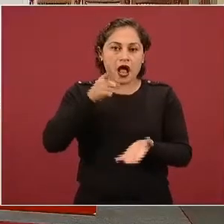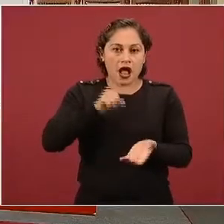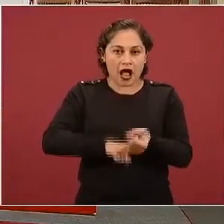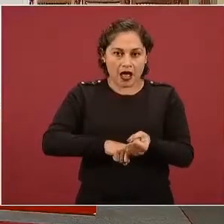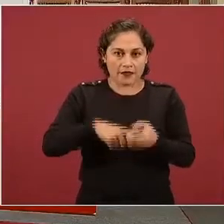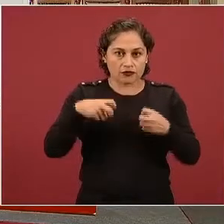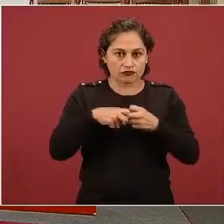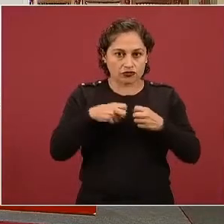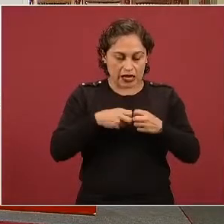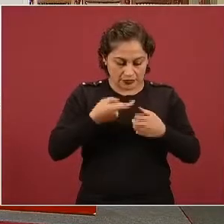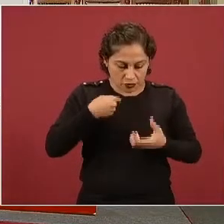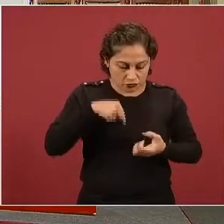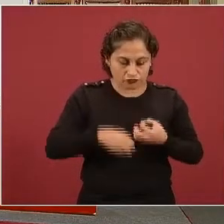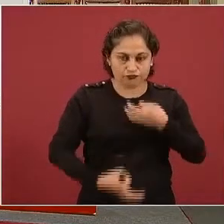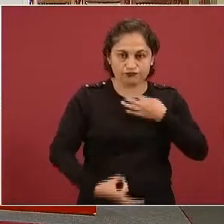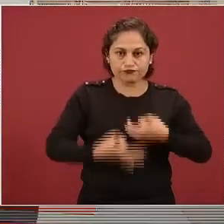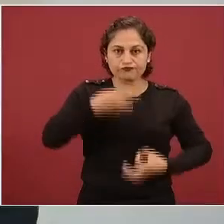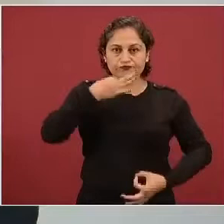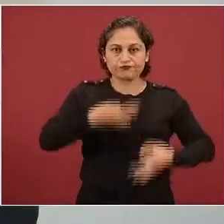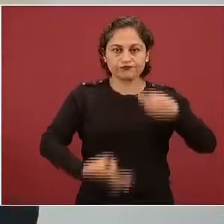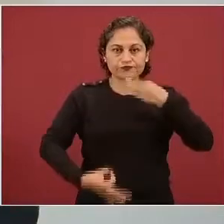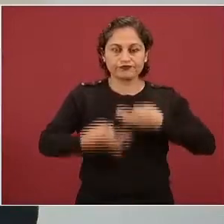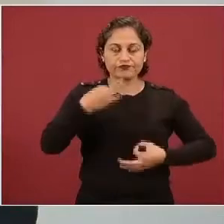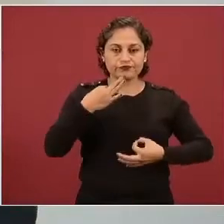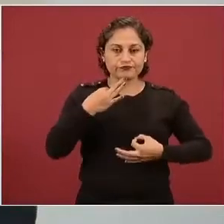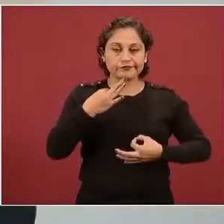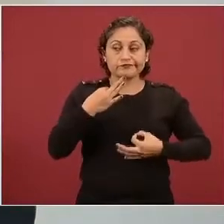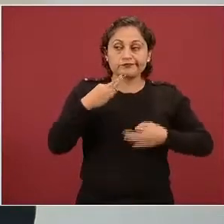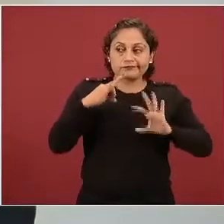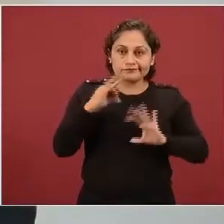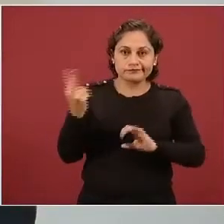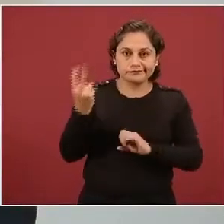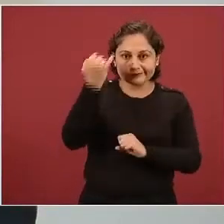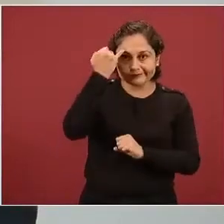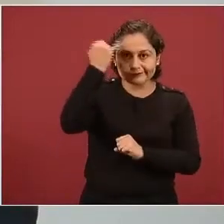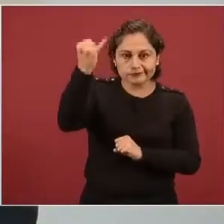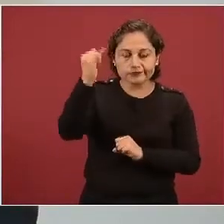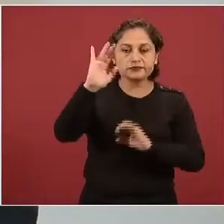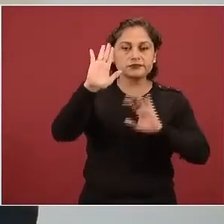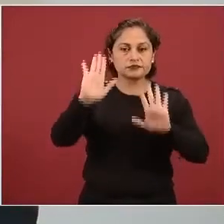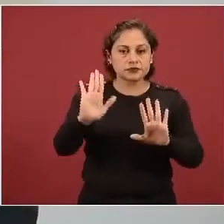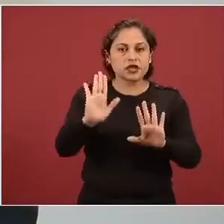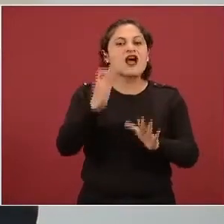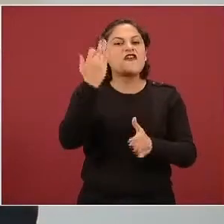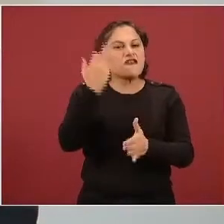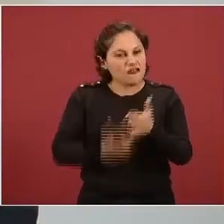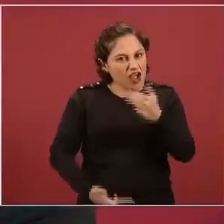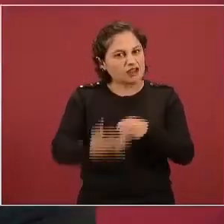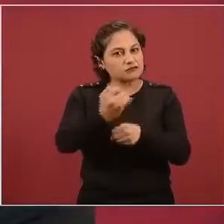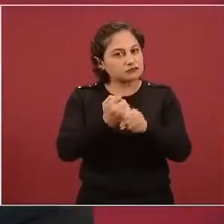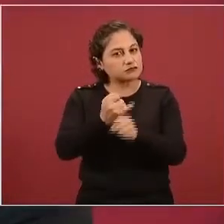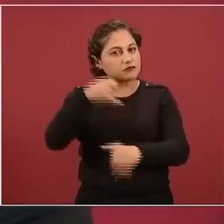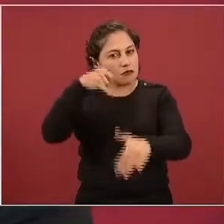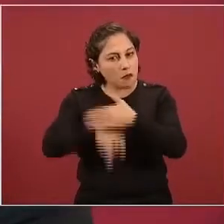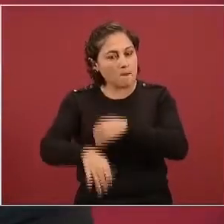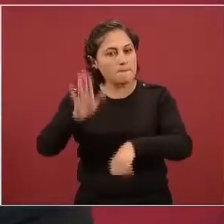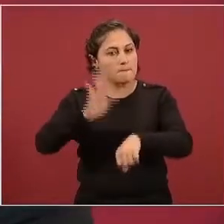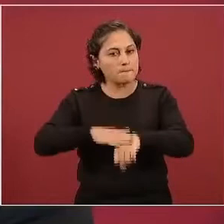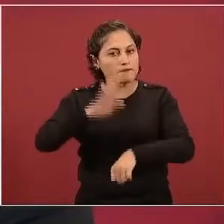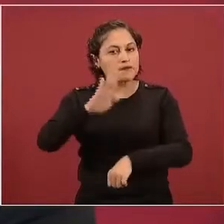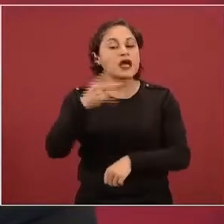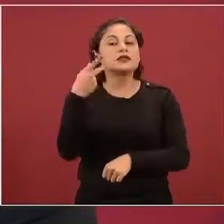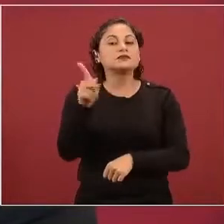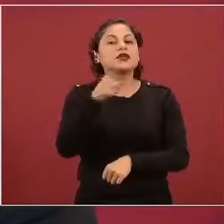Aunque falta mucho por descubrir, actualmente sabemos bastante sobre el funcionamiento del cerebro. En un principio nos